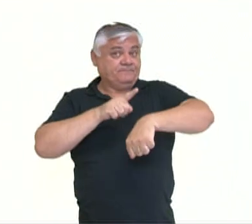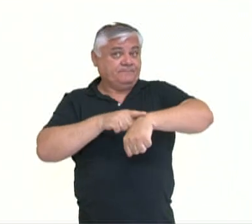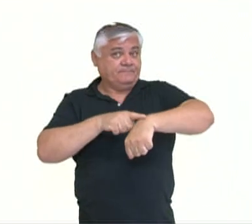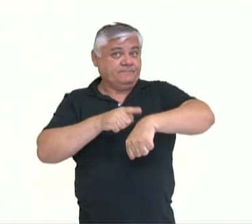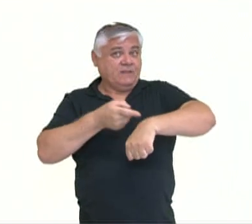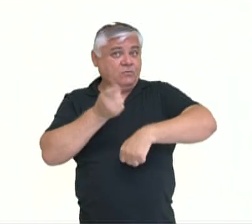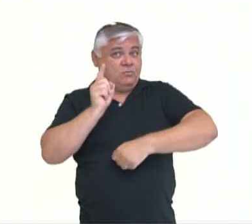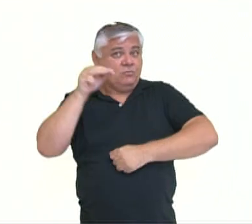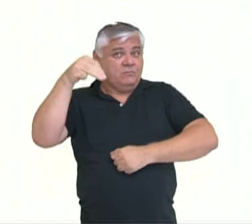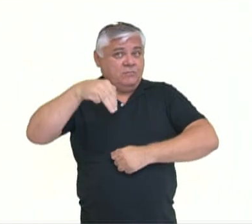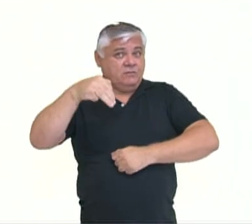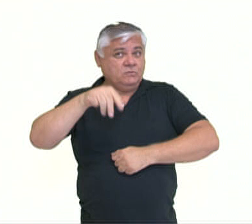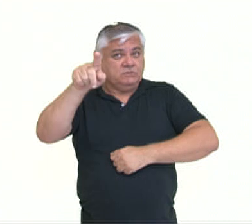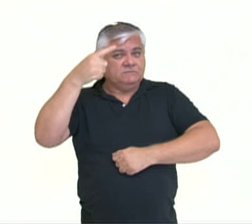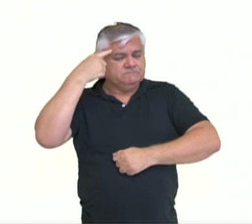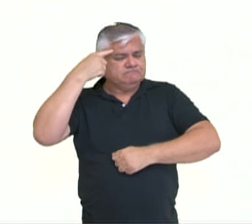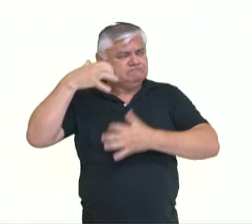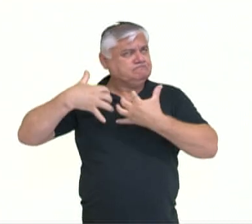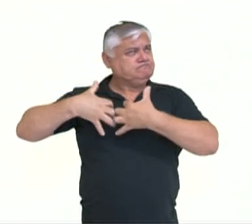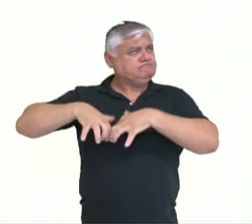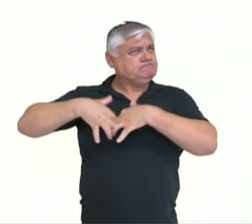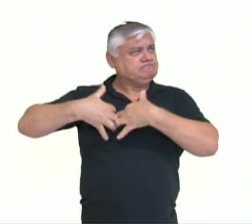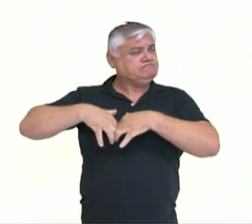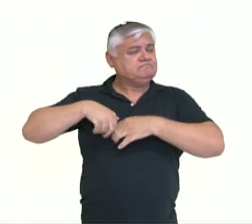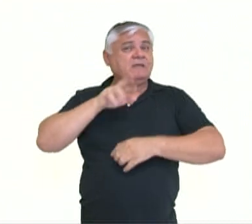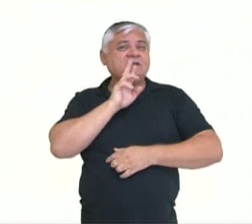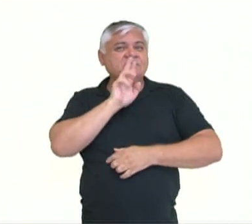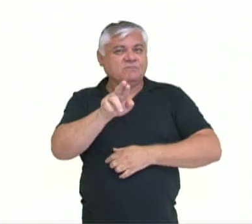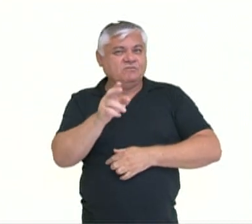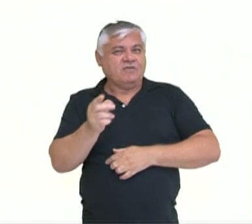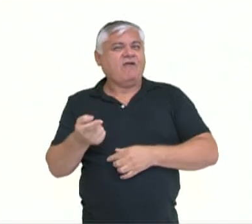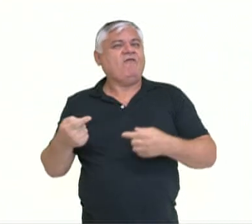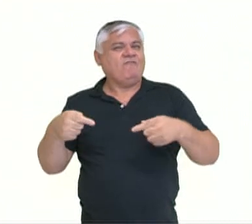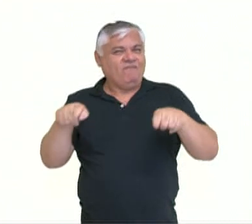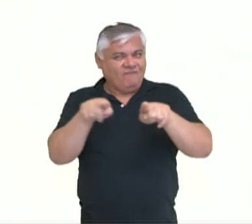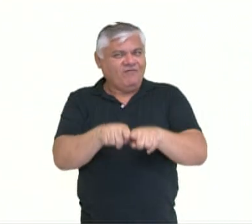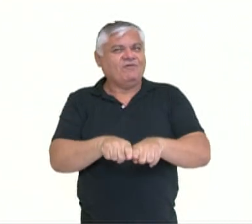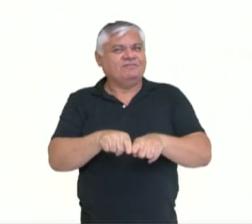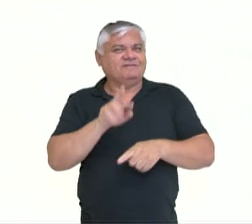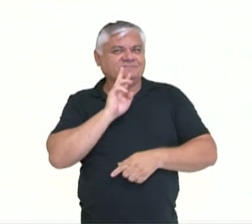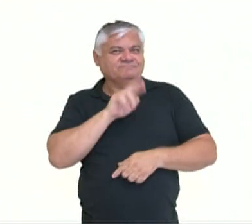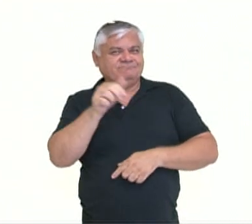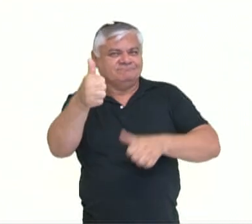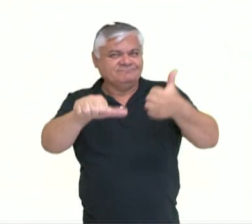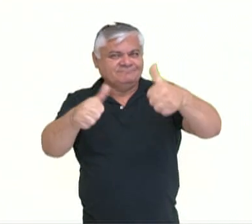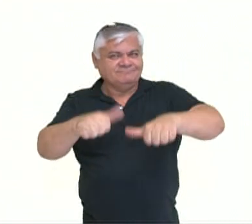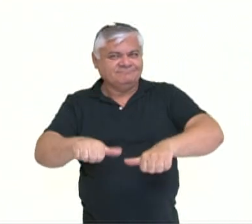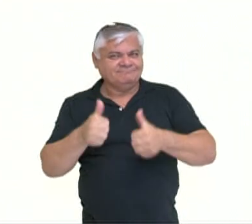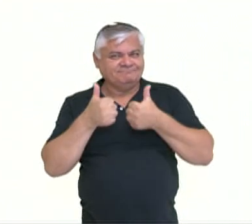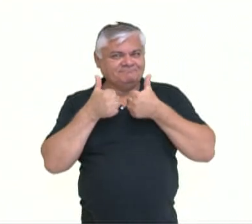você pensar um pouquinho sobre isso, responder, e nós já voltamos para conferir a sua resposta, bien?